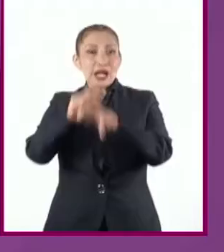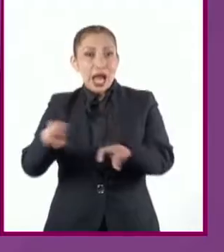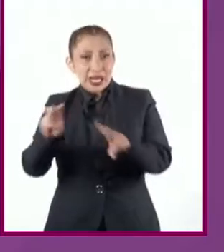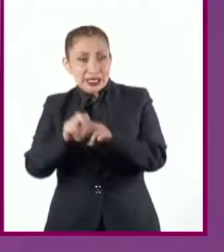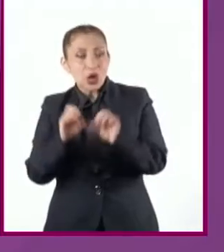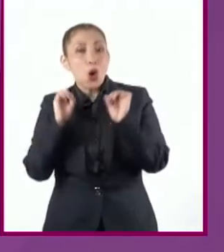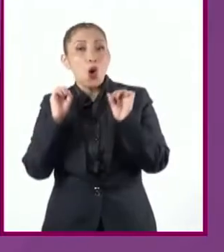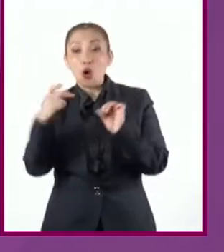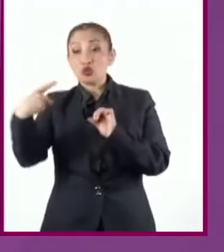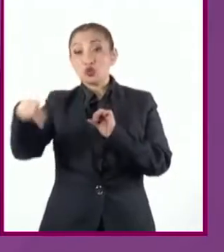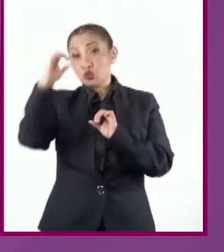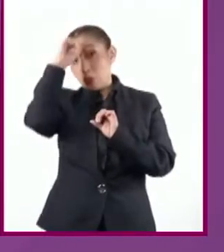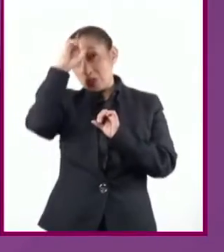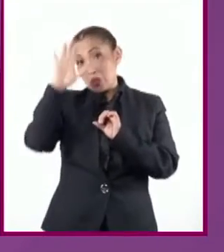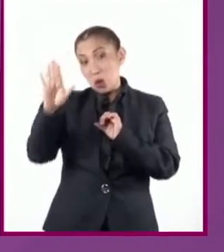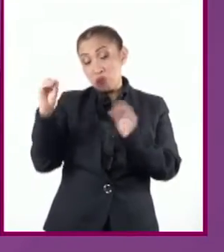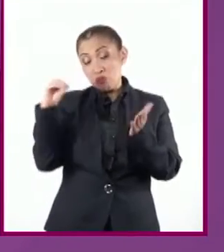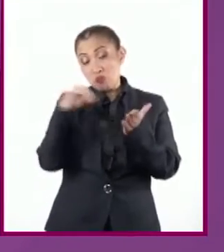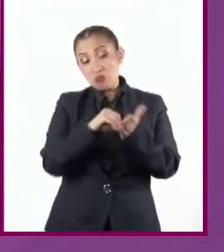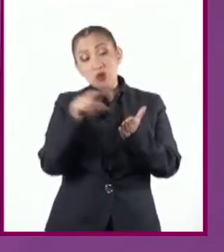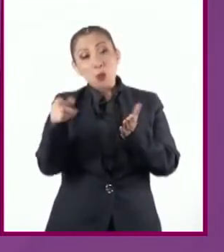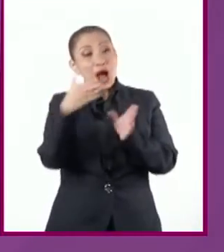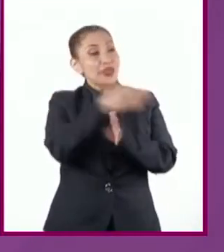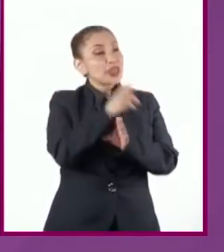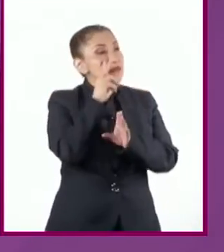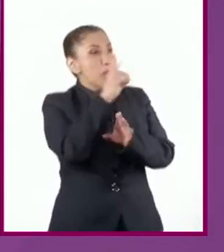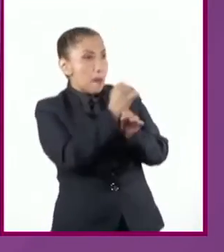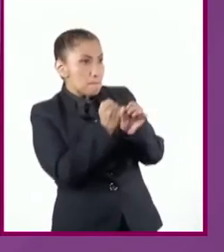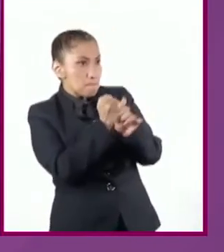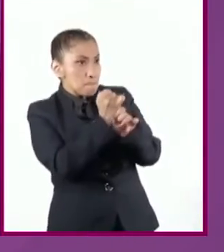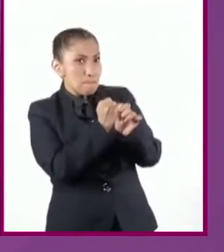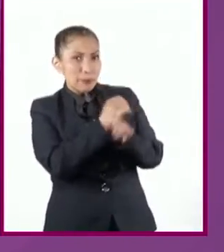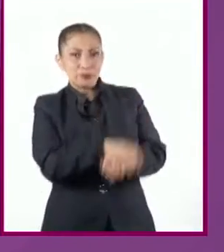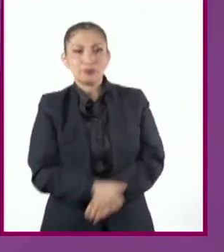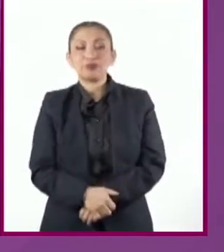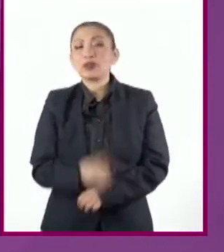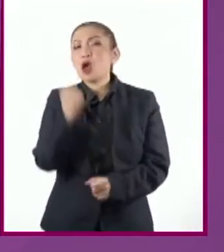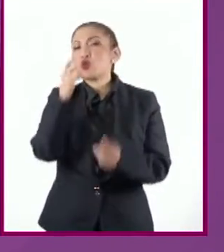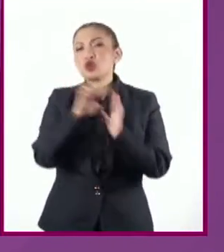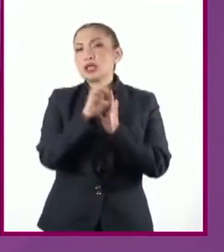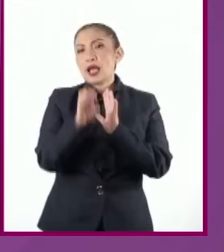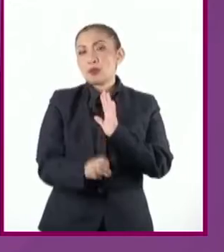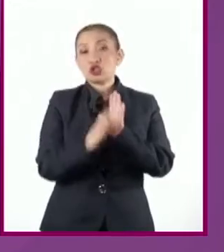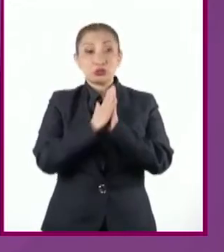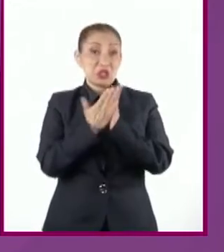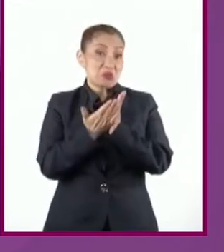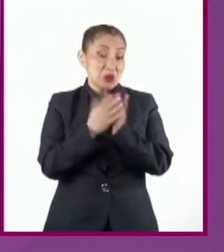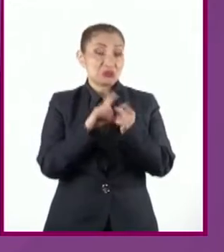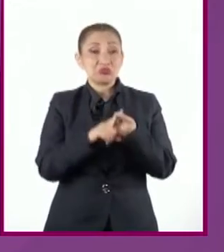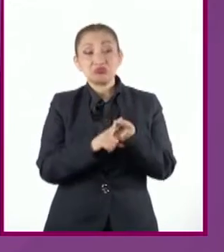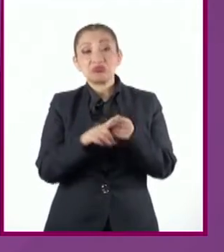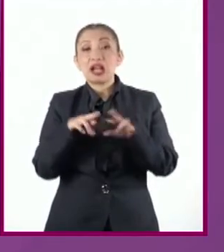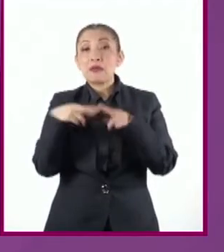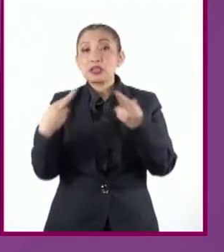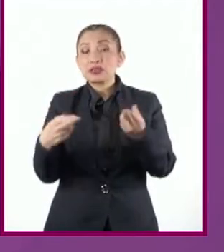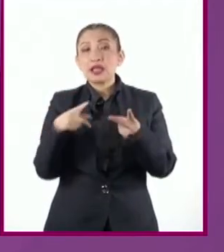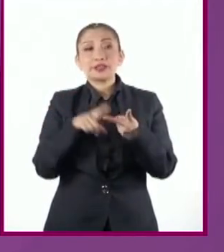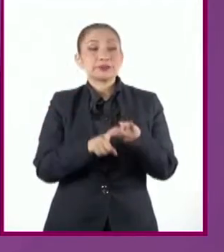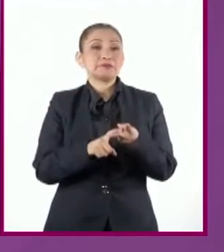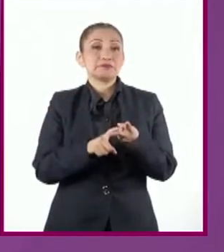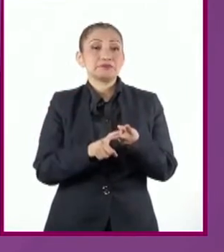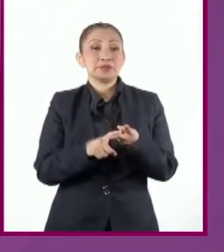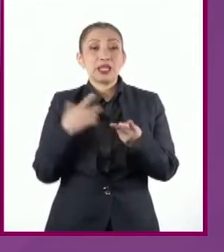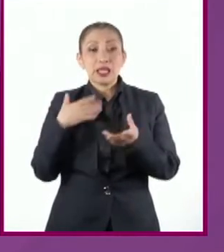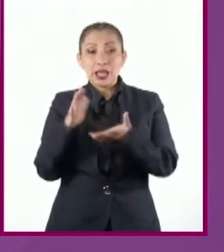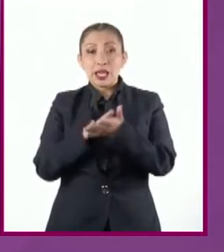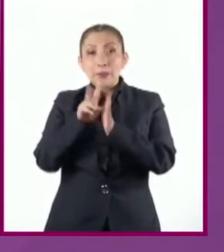e interpretaciones acerca de las fuentes primarias. Algunos ejemplos son libros, revistas